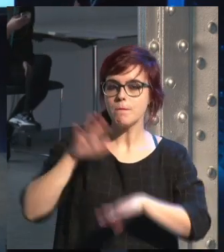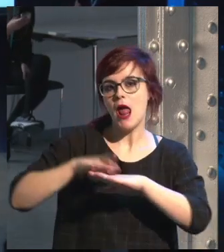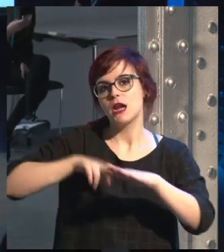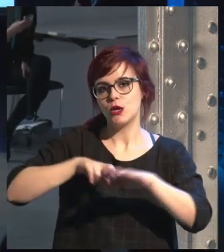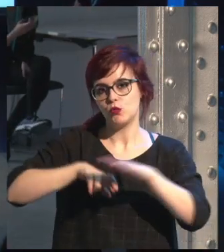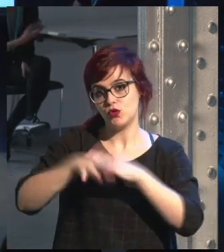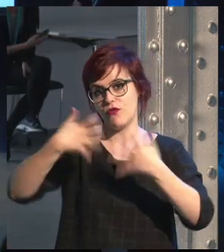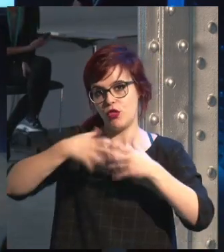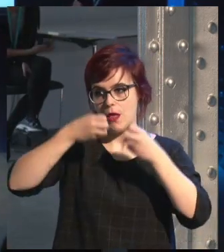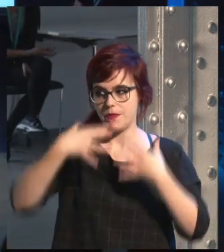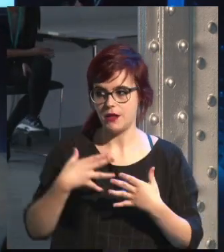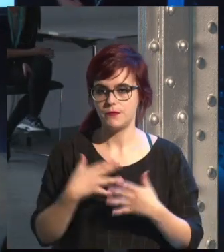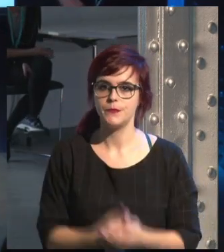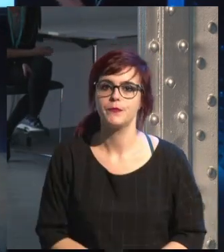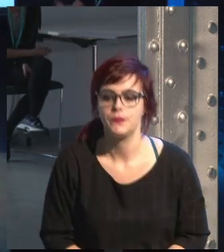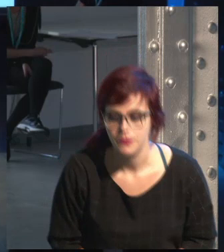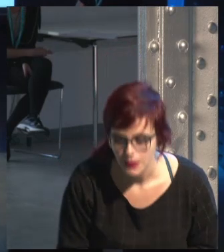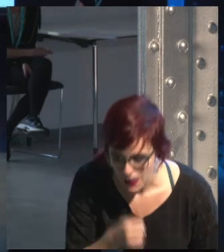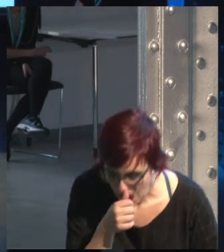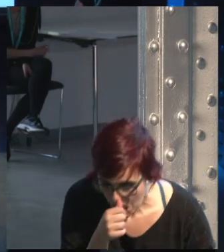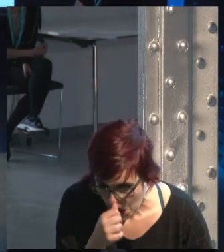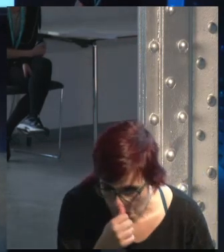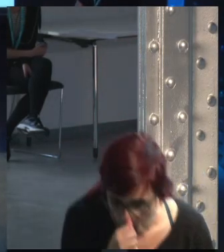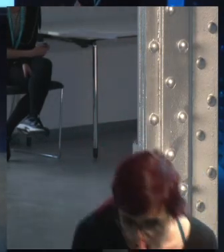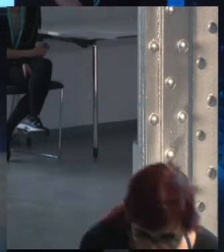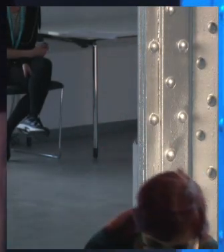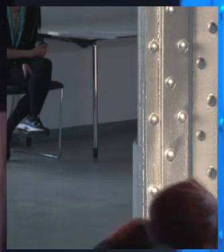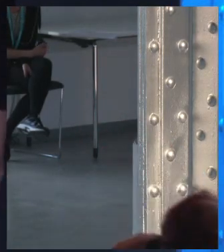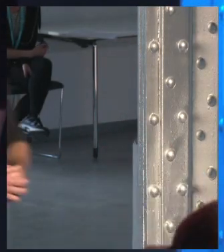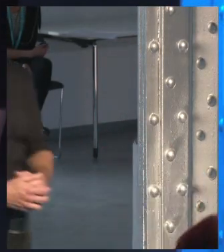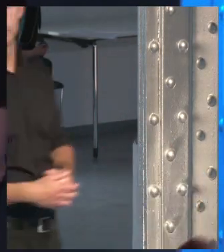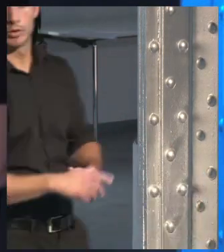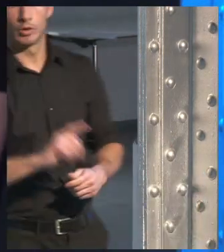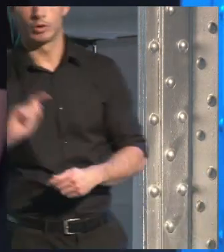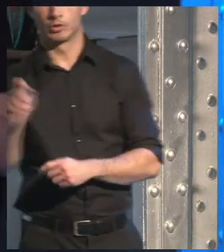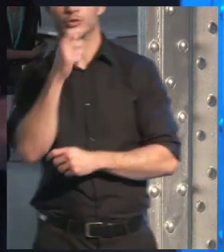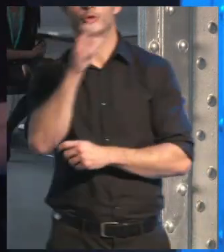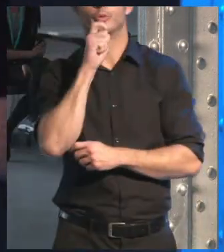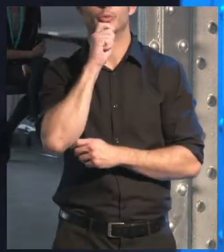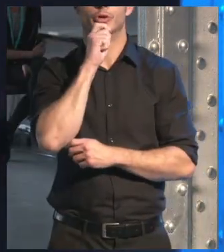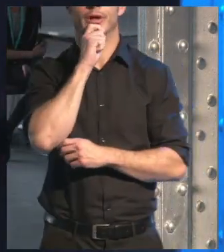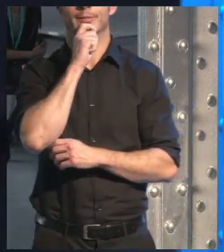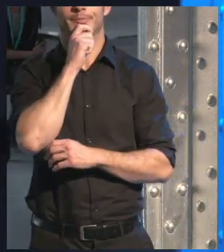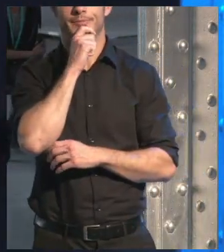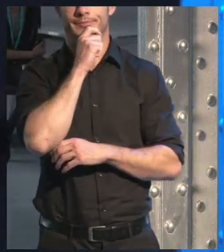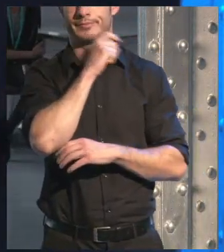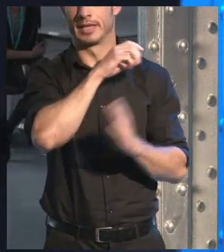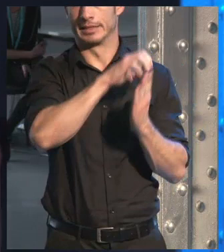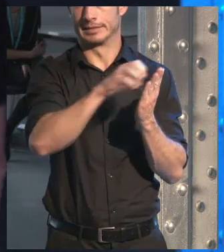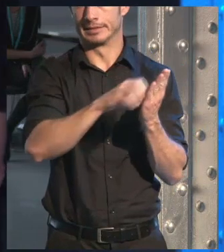para que funcione bien. Es pues un poco lo que os decía, ¿cómo lo puedo conseguir? Con una tarjeta gráfica que sea